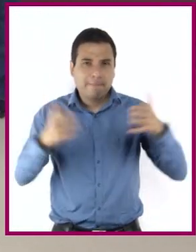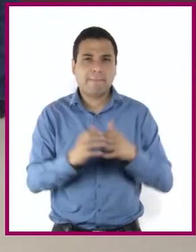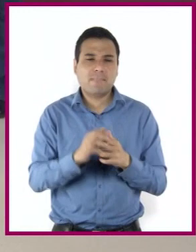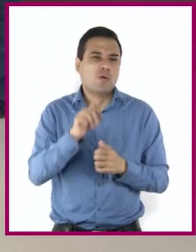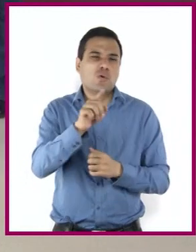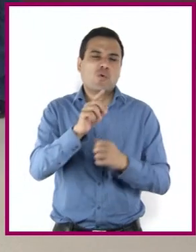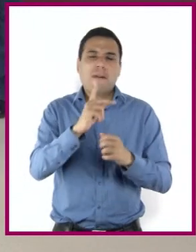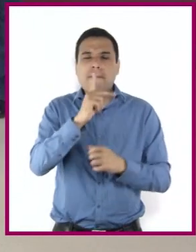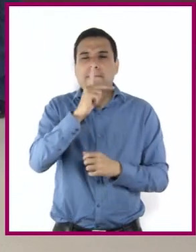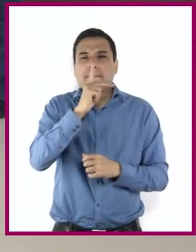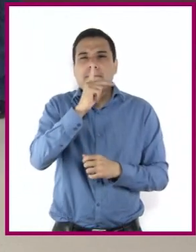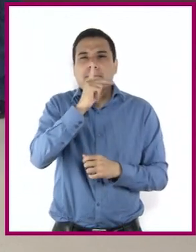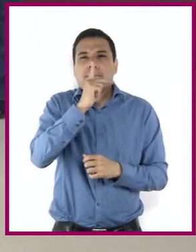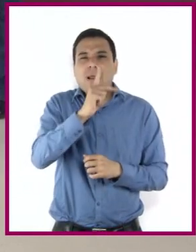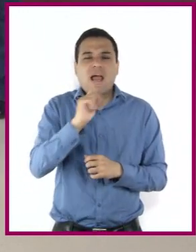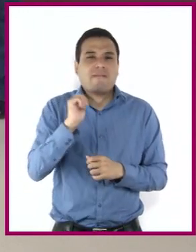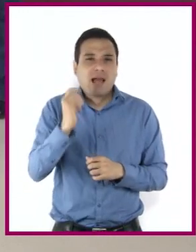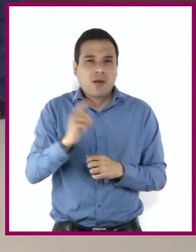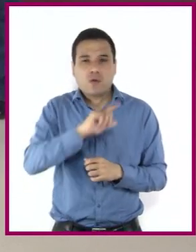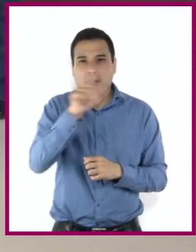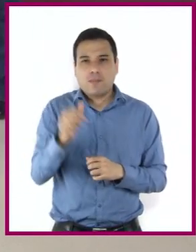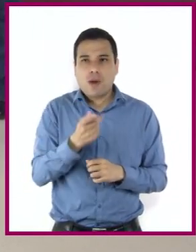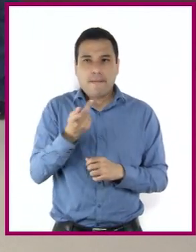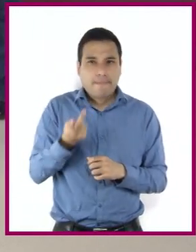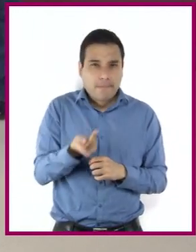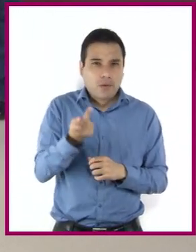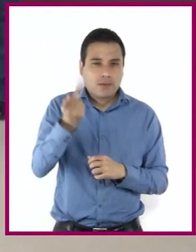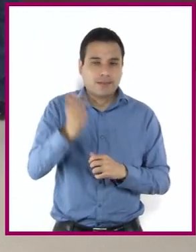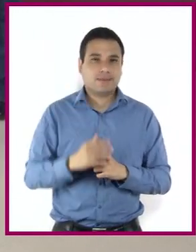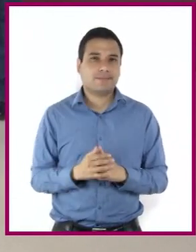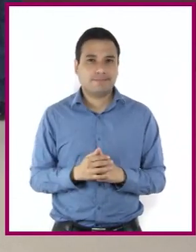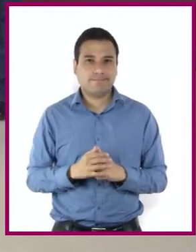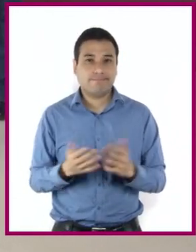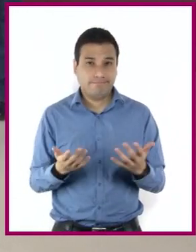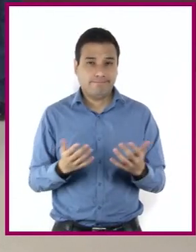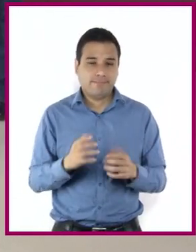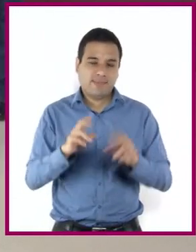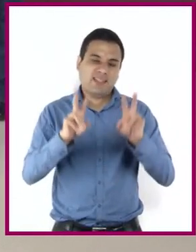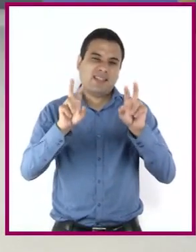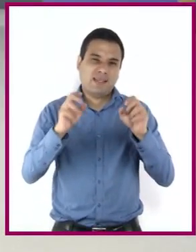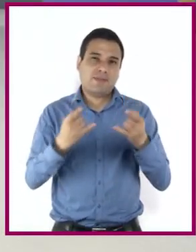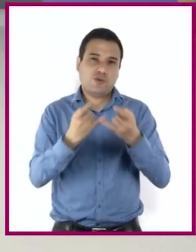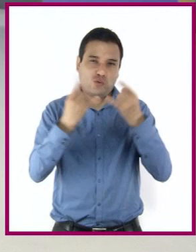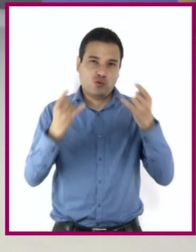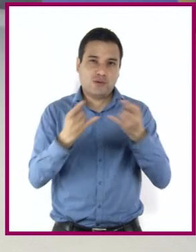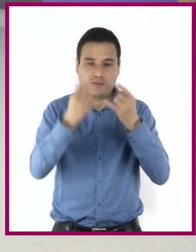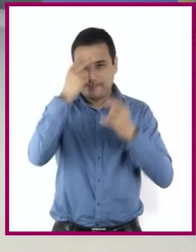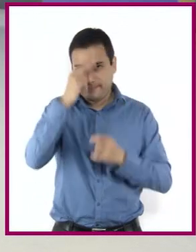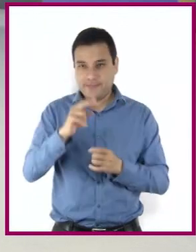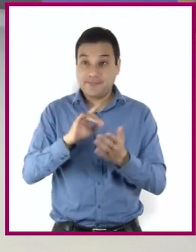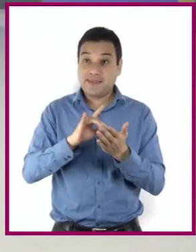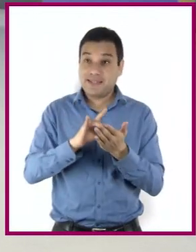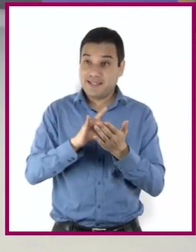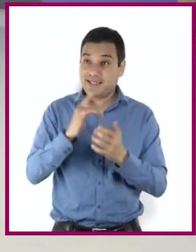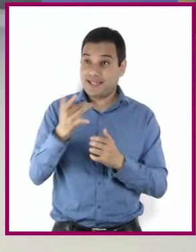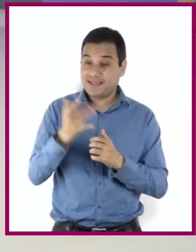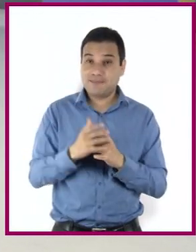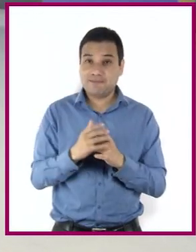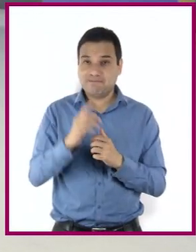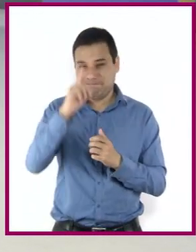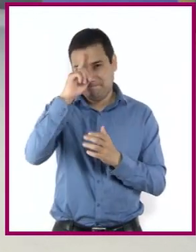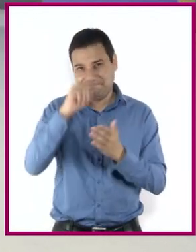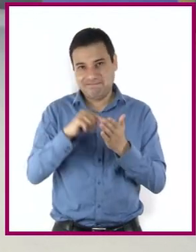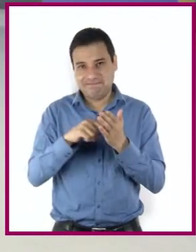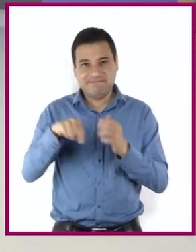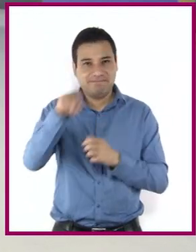procesos históricos y preguntas para aprender más sobre la historia de nuestro país. Muchas gracias. Estoy seguro de que han